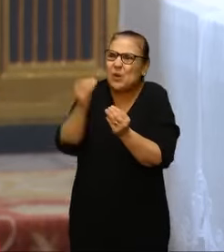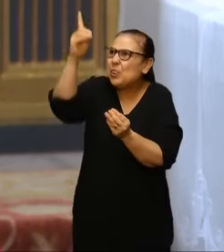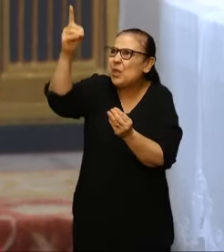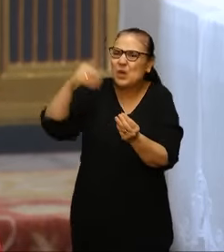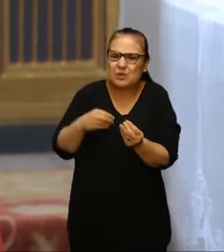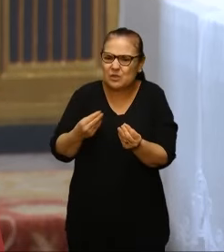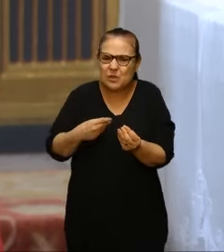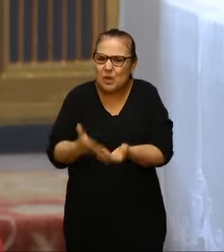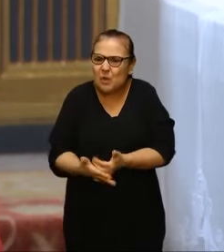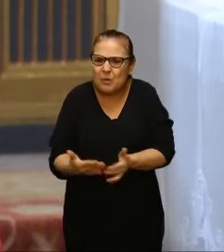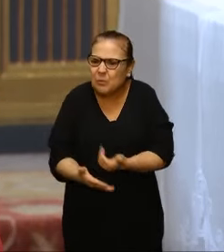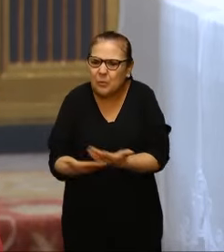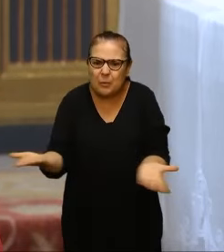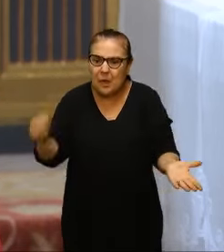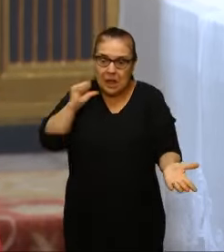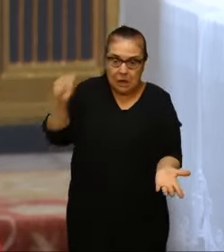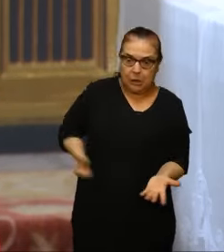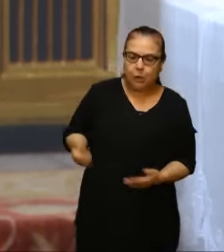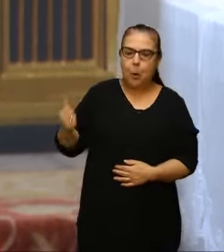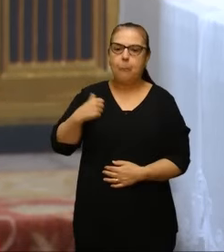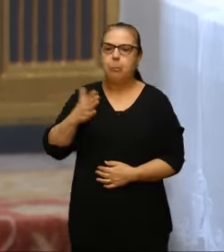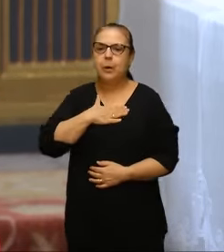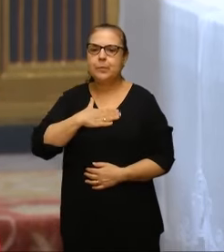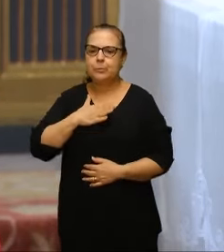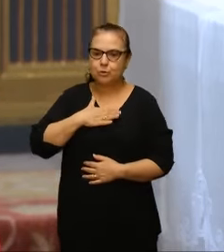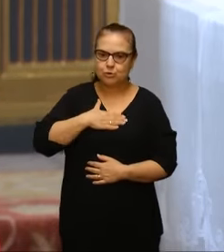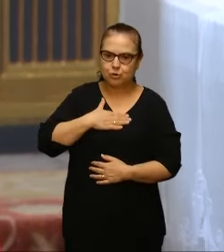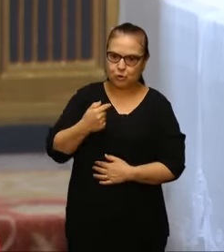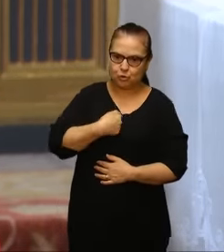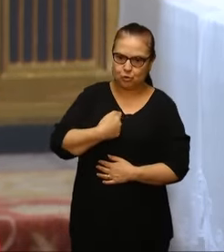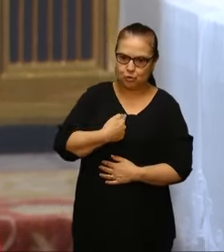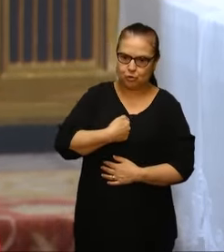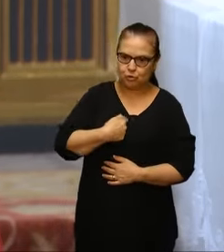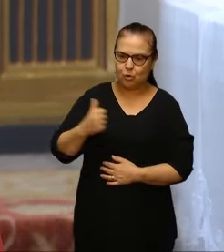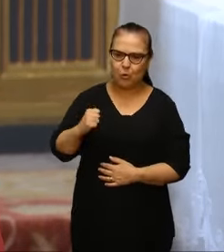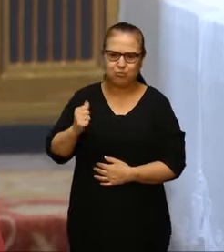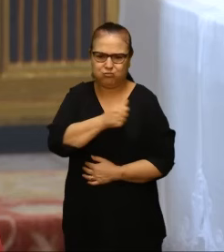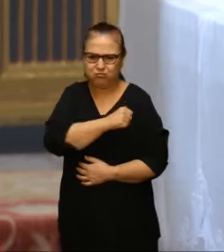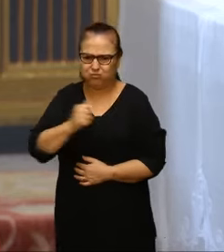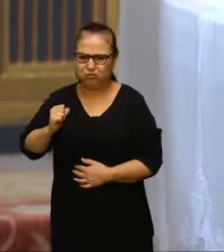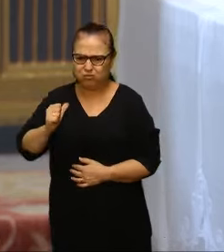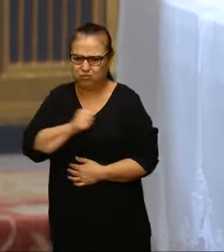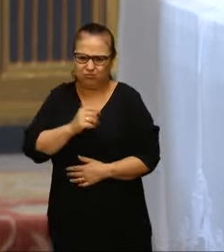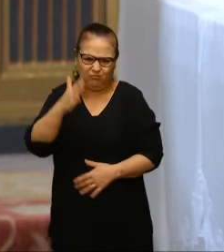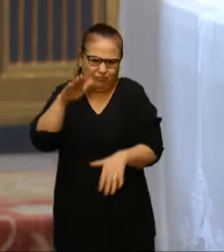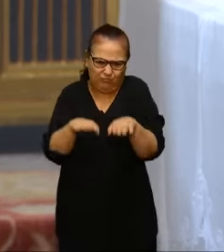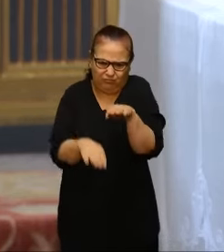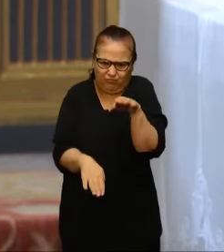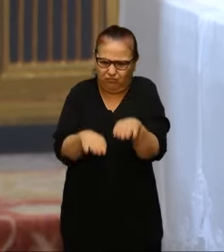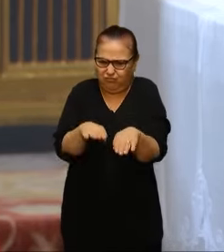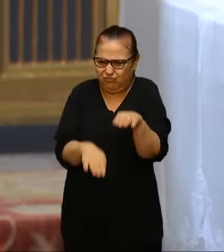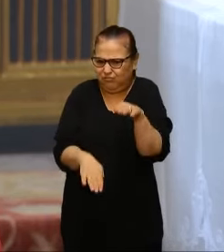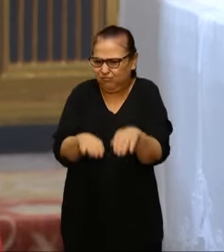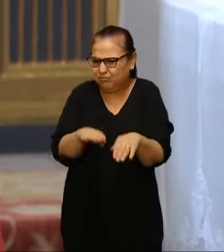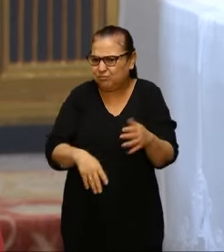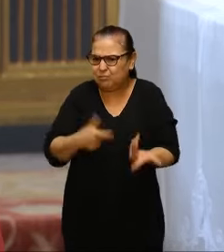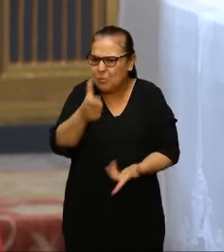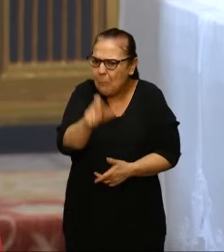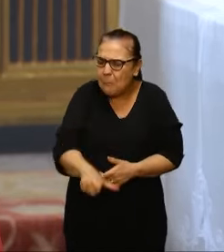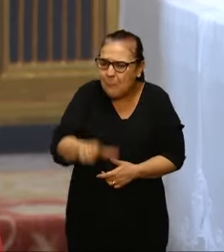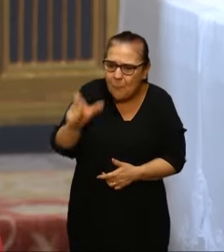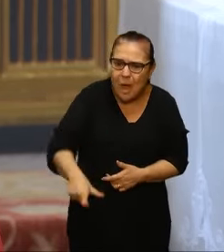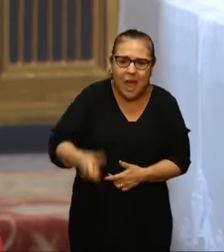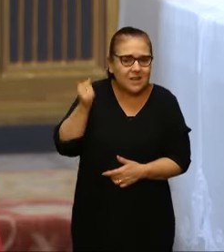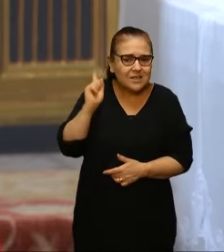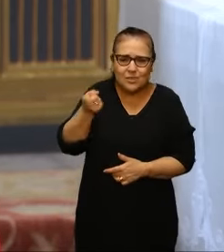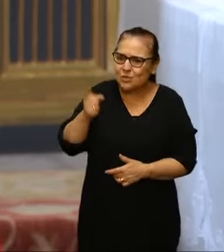ser rico solo para sí sin compartir con los otros, crean desequilibrios lamentables en las personas.